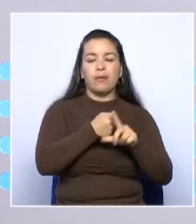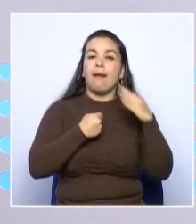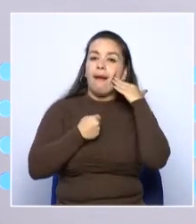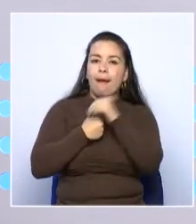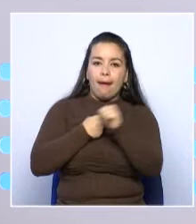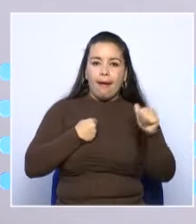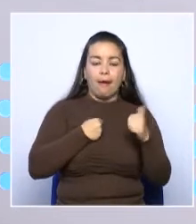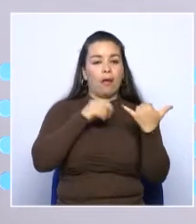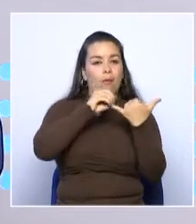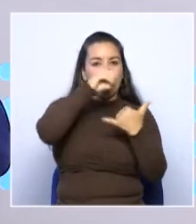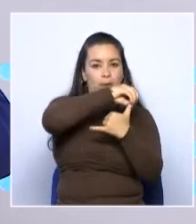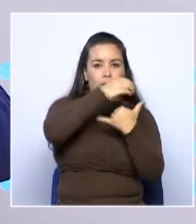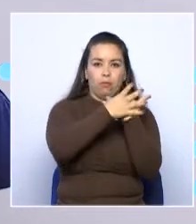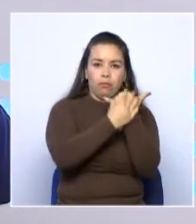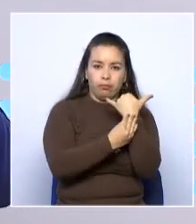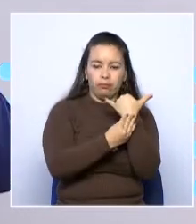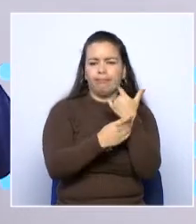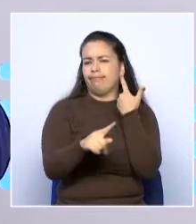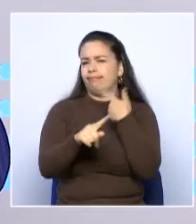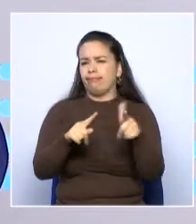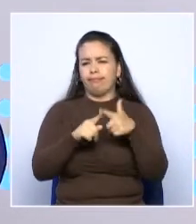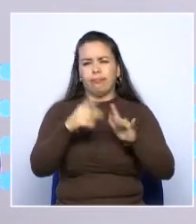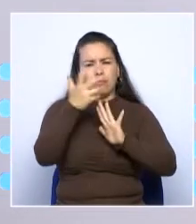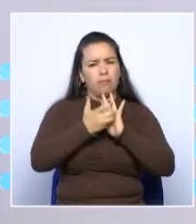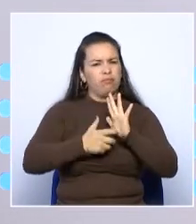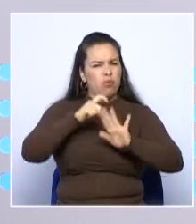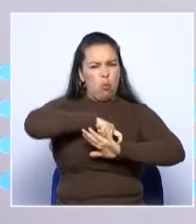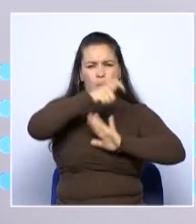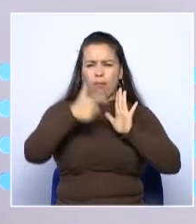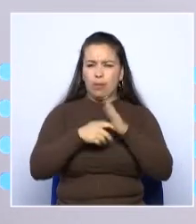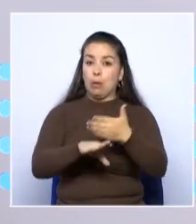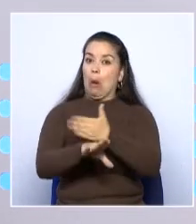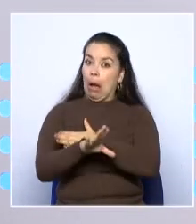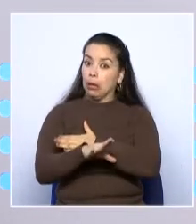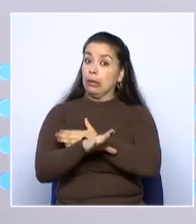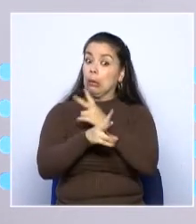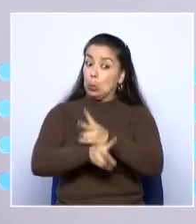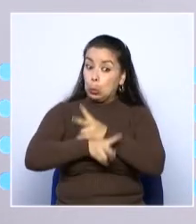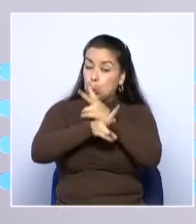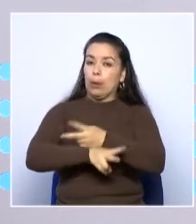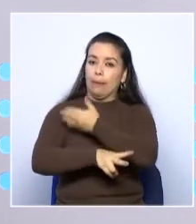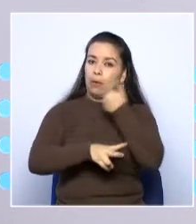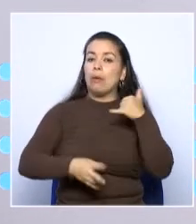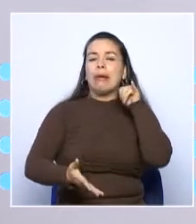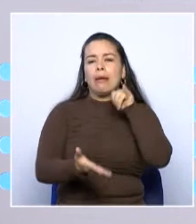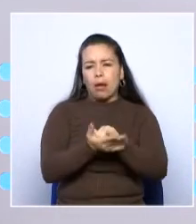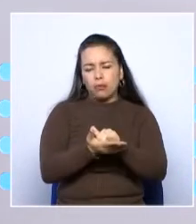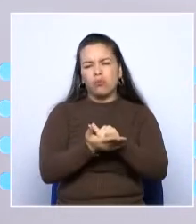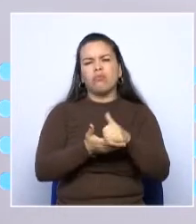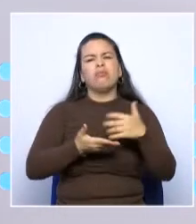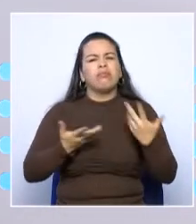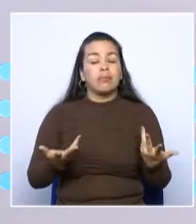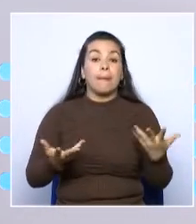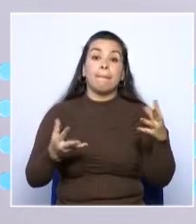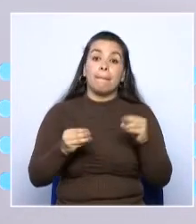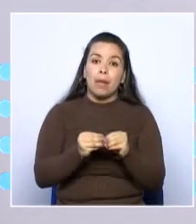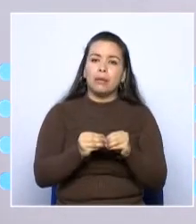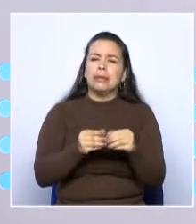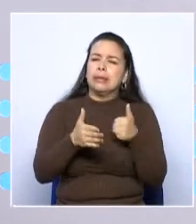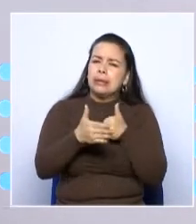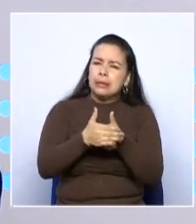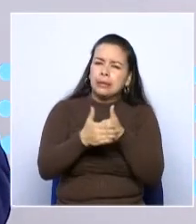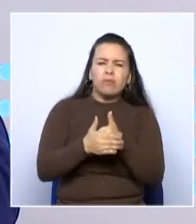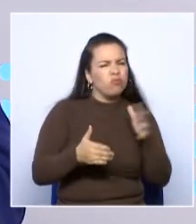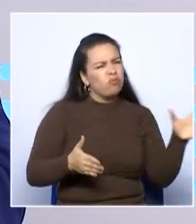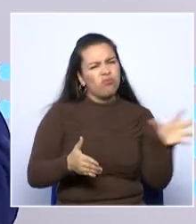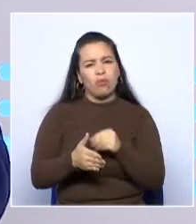los ovarios, el útero, un diagnóstico ecográfico preventivo. Eso se hace. E inclusive tratamos de que